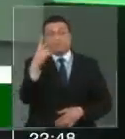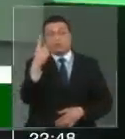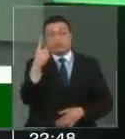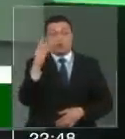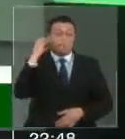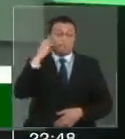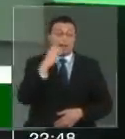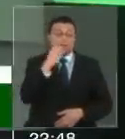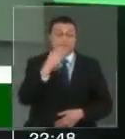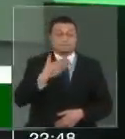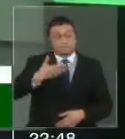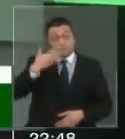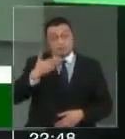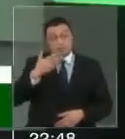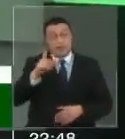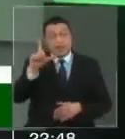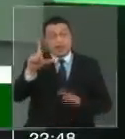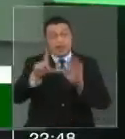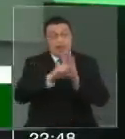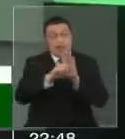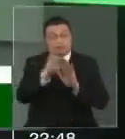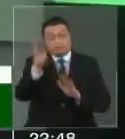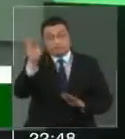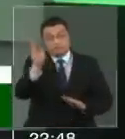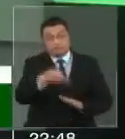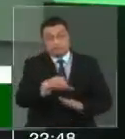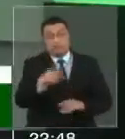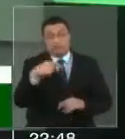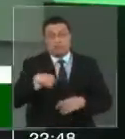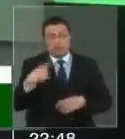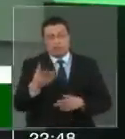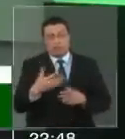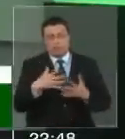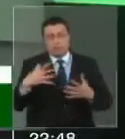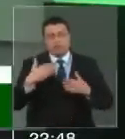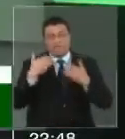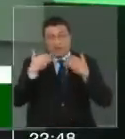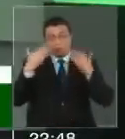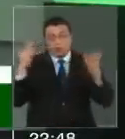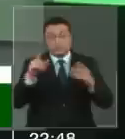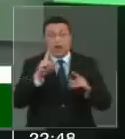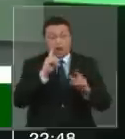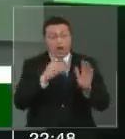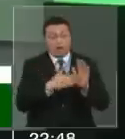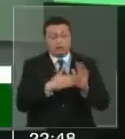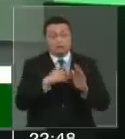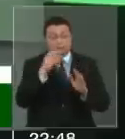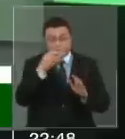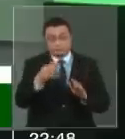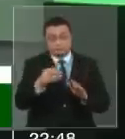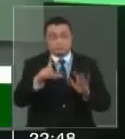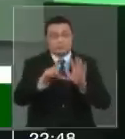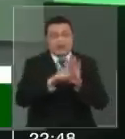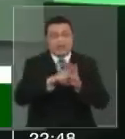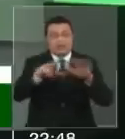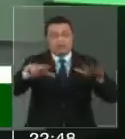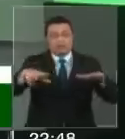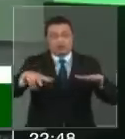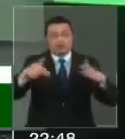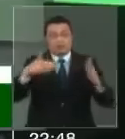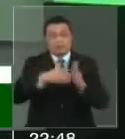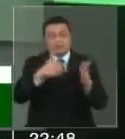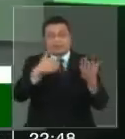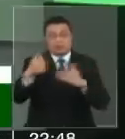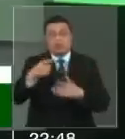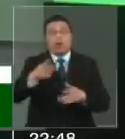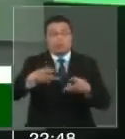anunció la derogación de una ley que a mí me da mucha vergüenza que todavía rija, y se anunció la derogación de la ley 18.600 que